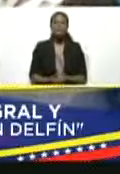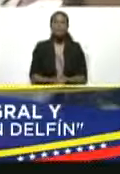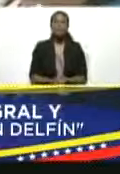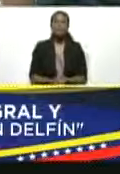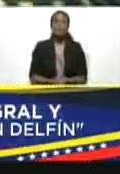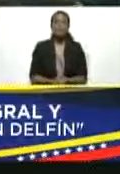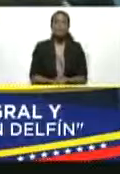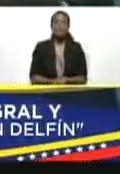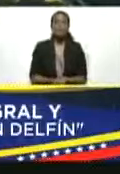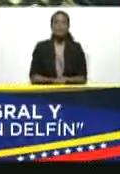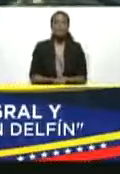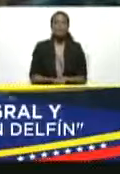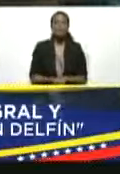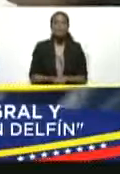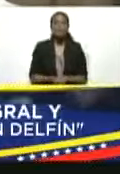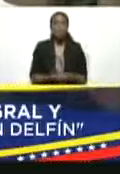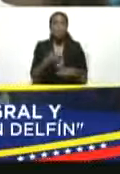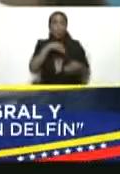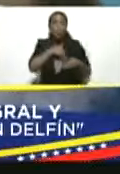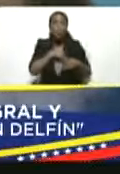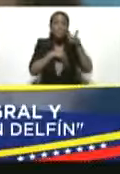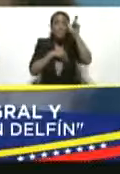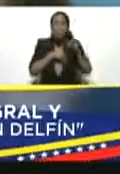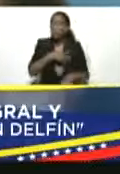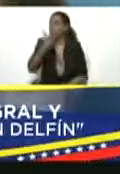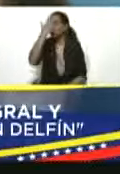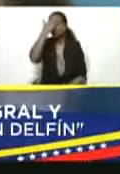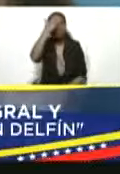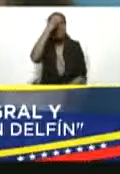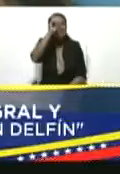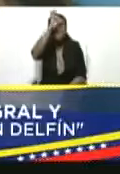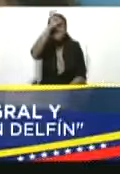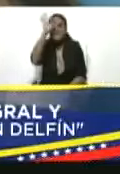abrió este bolsillo y me metió aquí esta carta